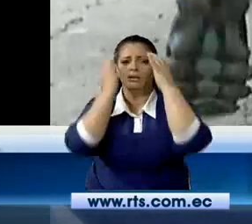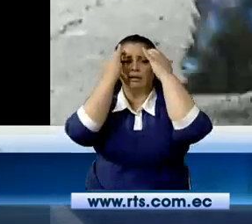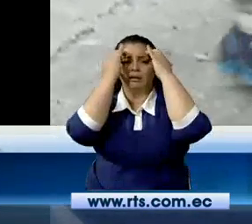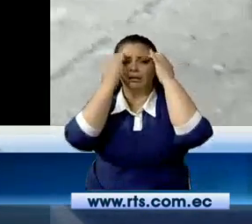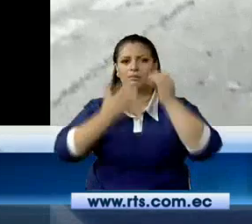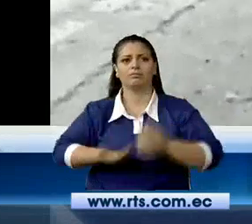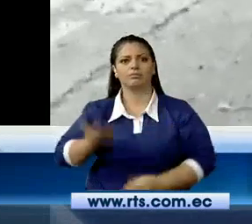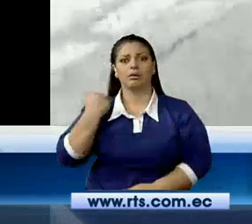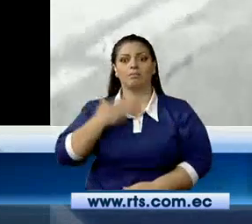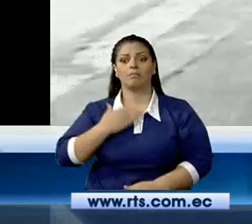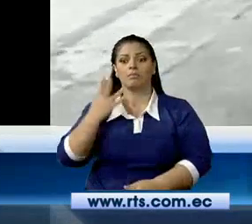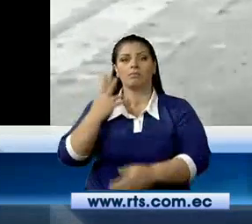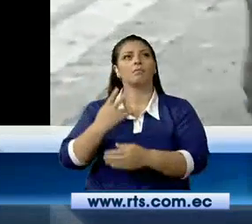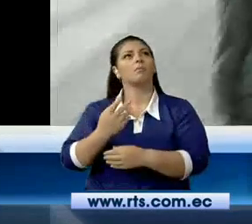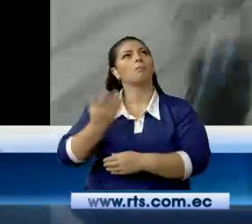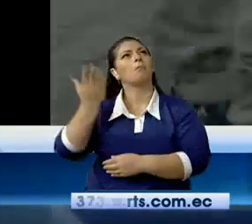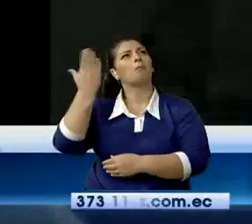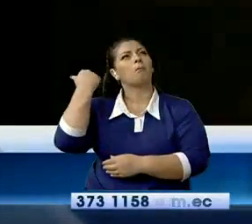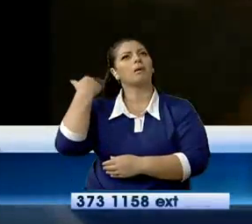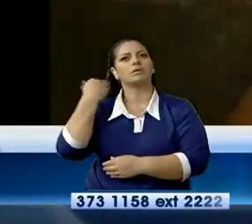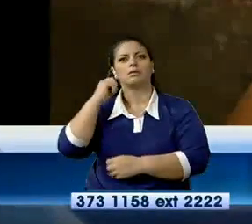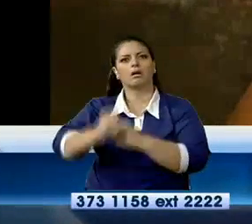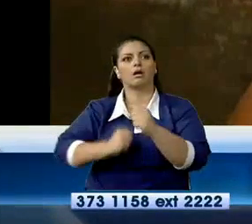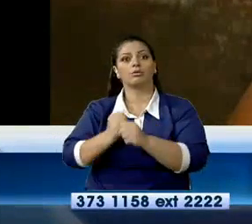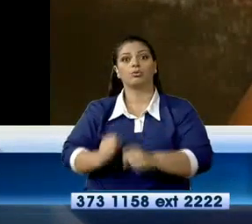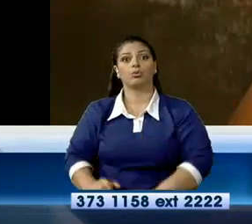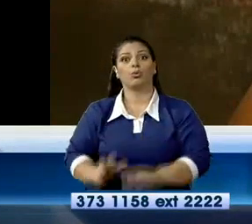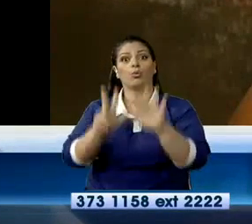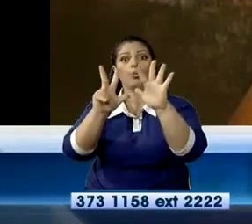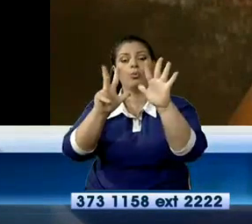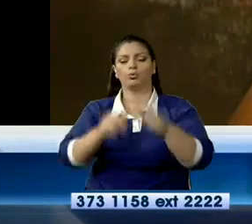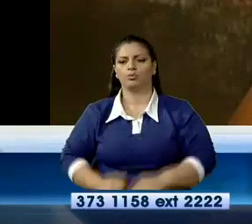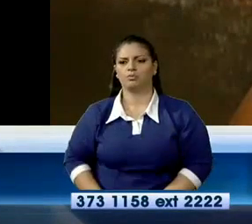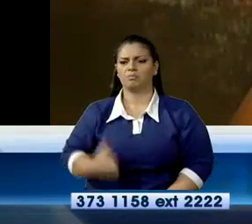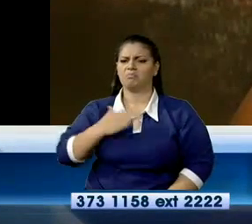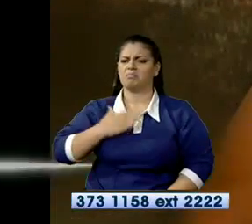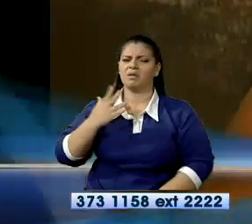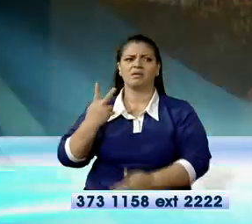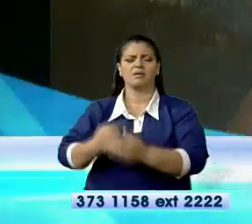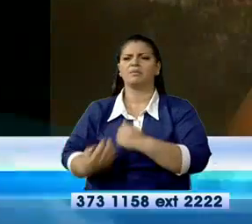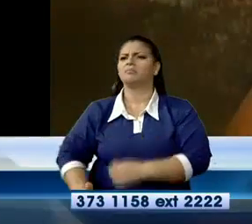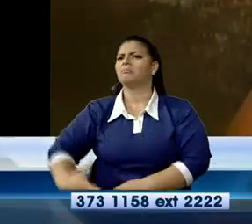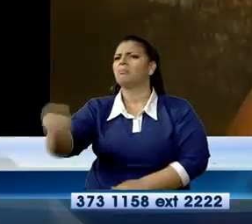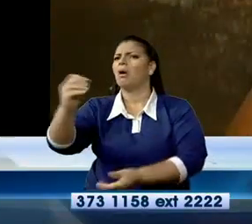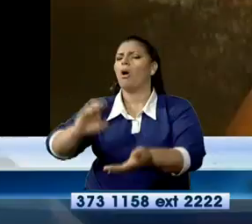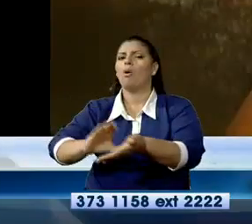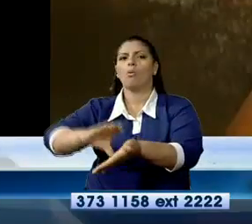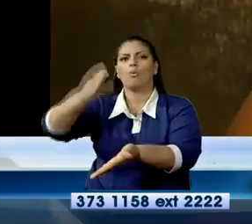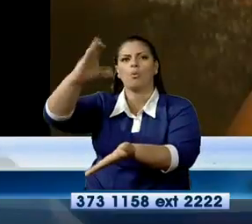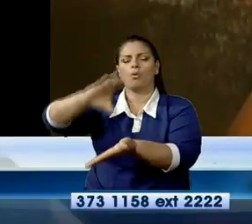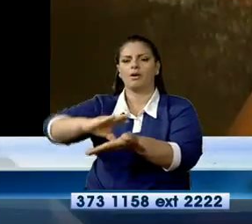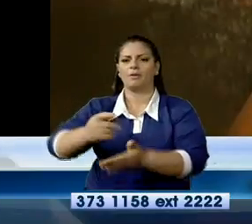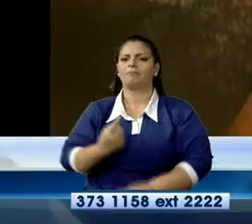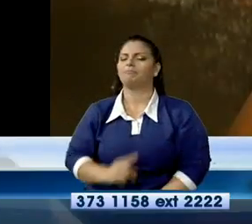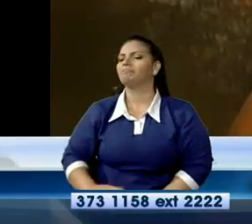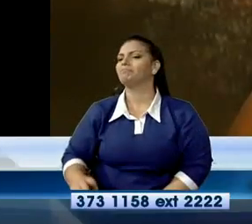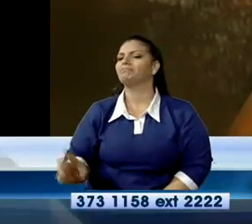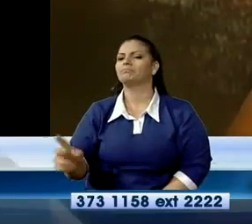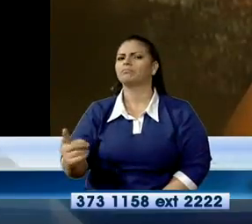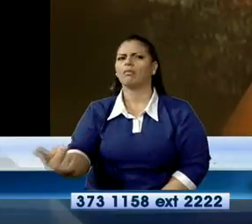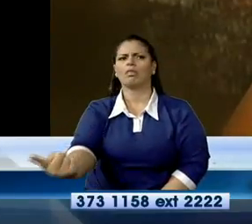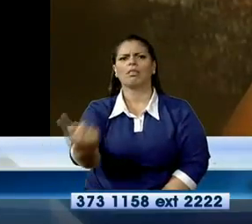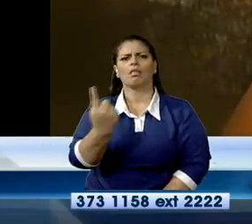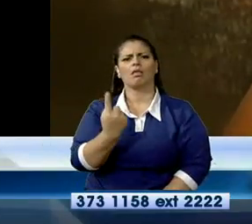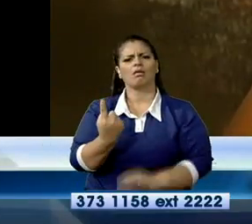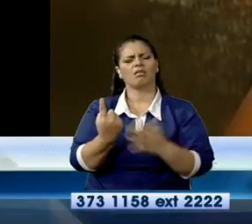colegio hace 8 años. Yo le dice, no ha llegado, Carlito me dice aquí al colegio. ¿Cómo? Le digo, no ha llegado. Y ahí